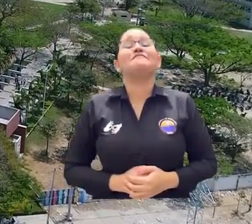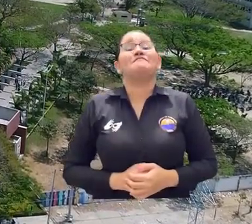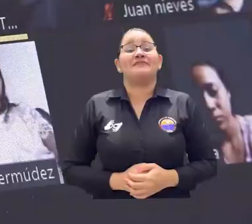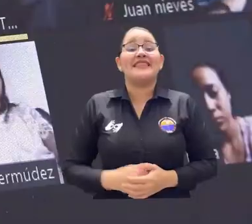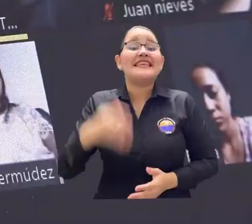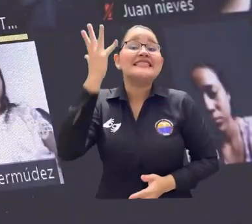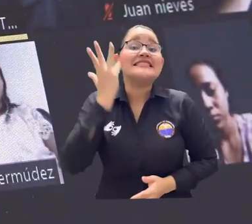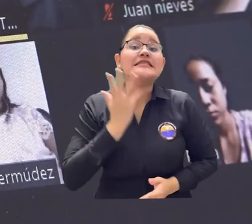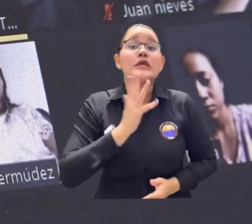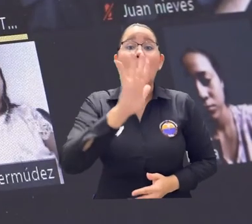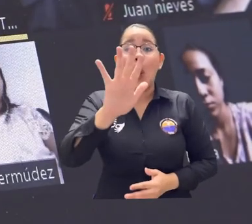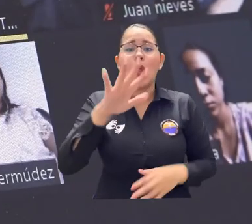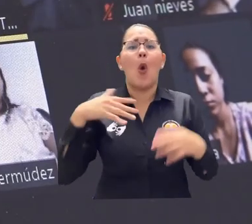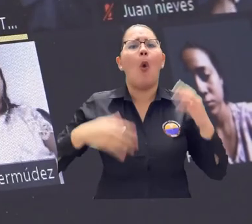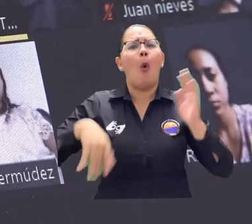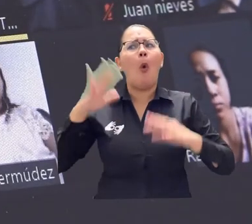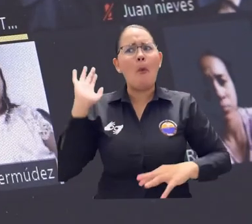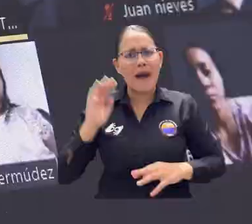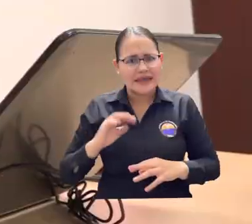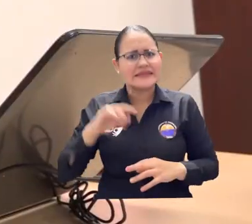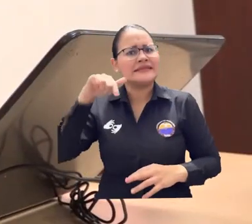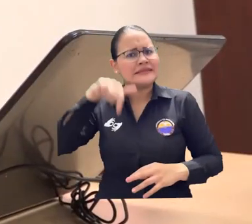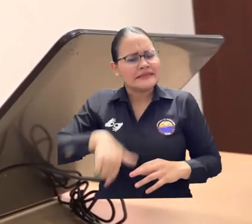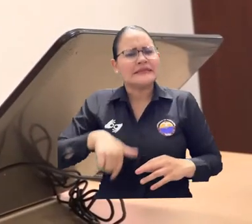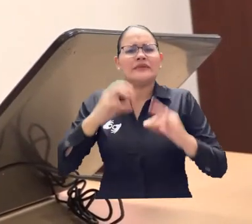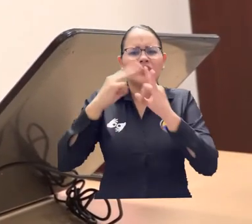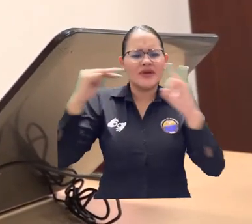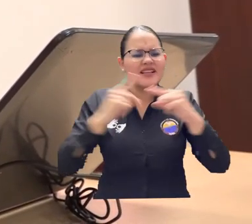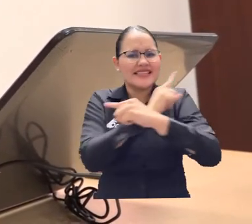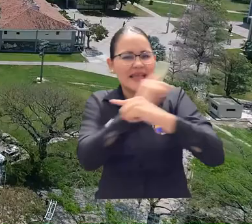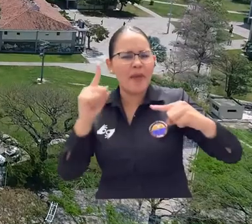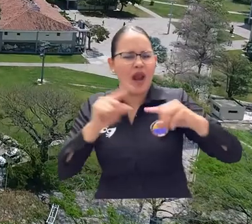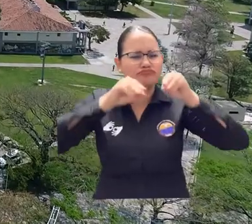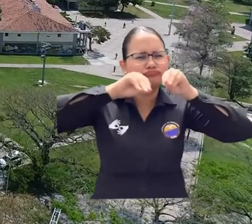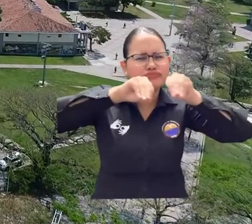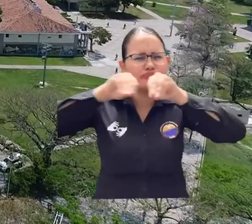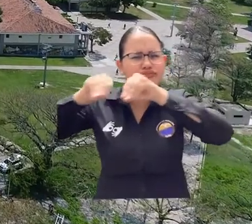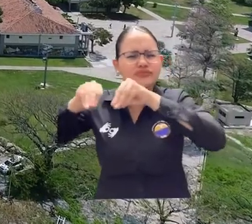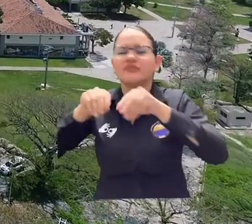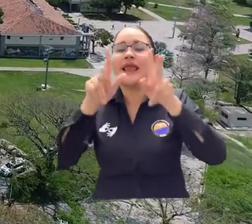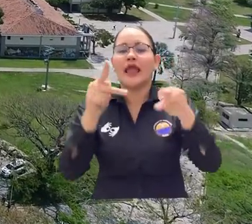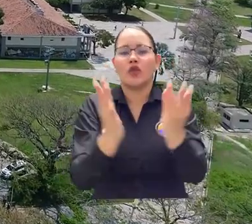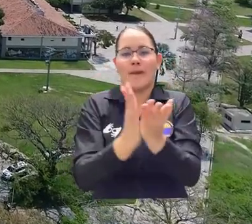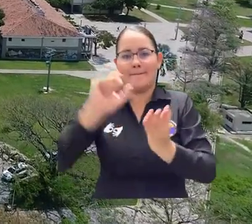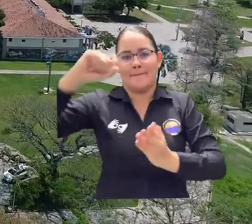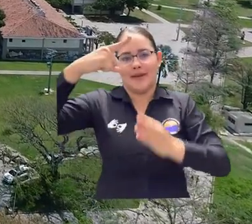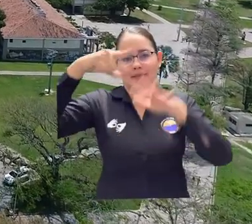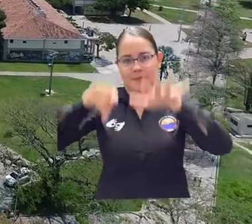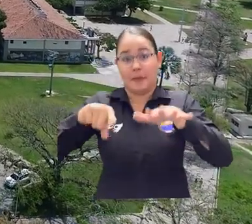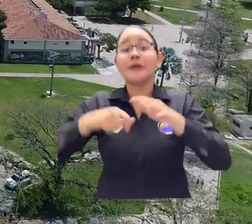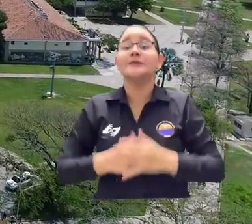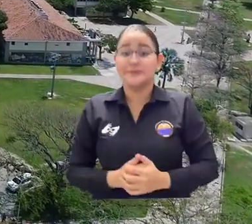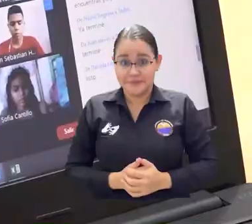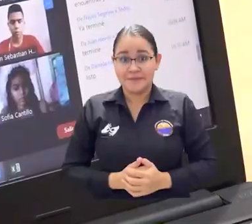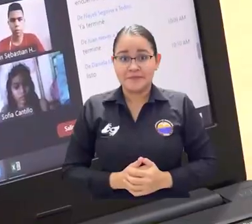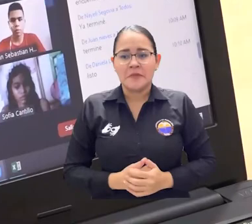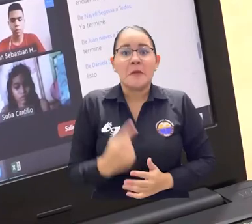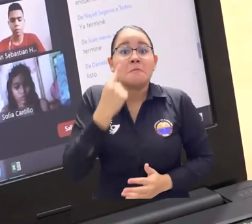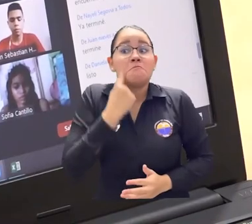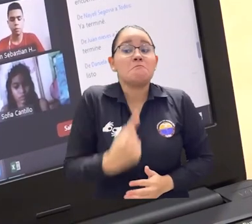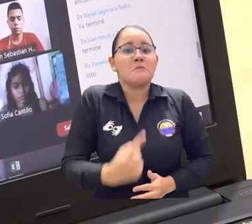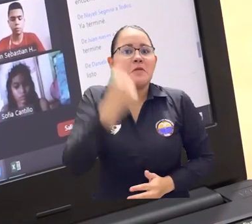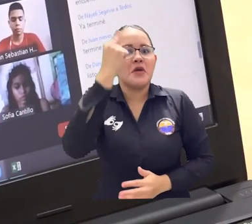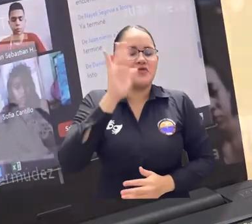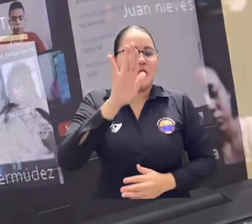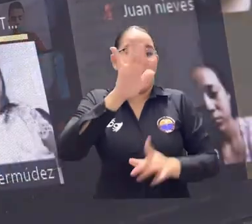Durante 5 días, la Universidad del Magdalena desarrolló la semana de inducción para los estudiantes de primer semestre, que por primera ocasión se cumplió